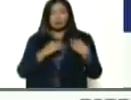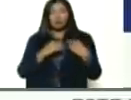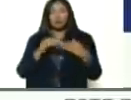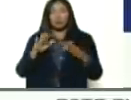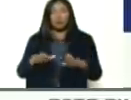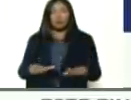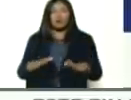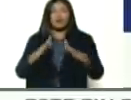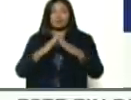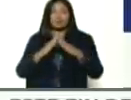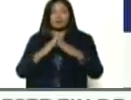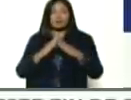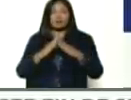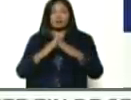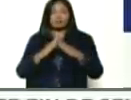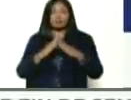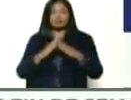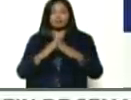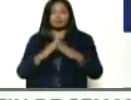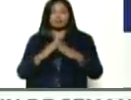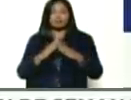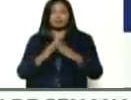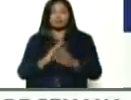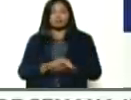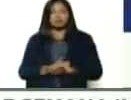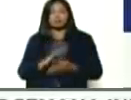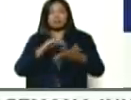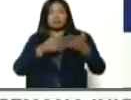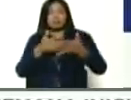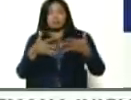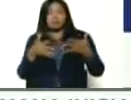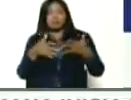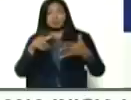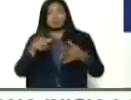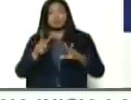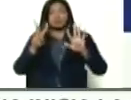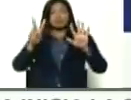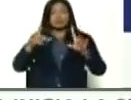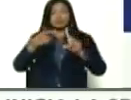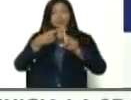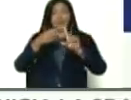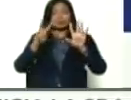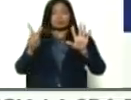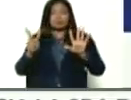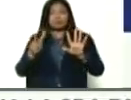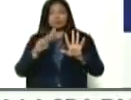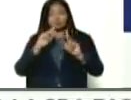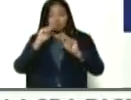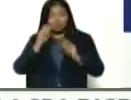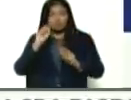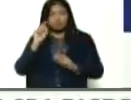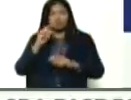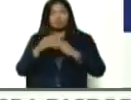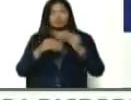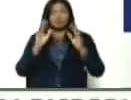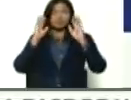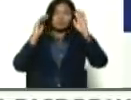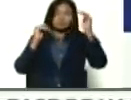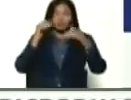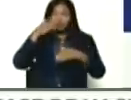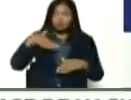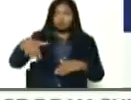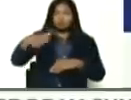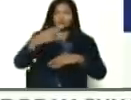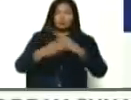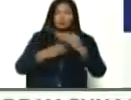radical en todo el territorio nacional en el esquema venezolano del 77 consideramos necesario llamar la atención de la población